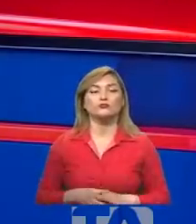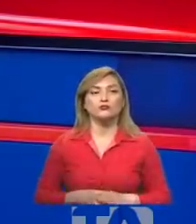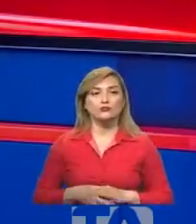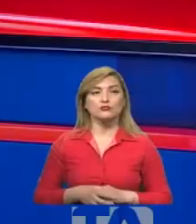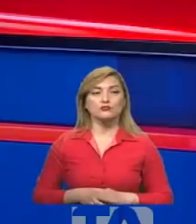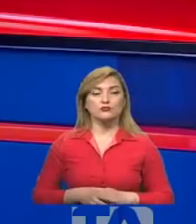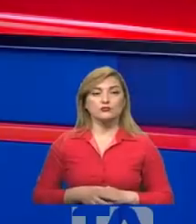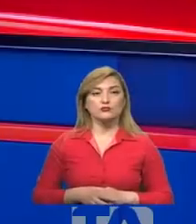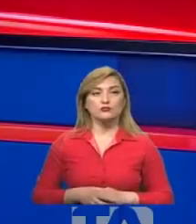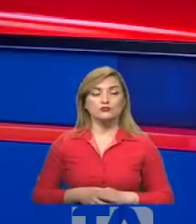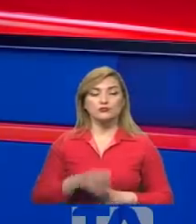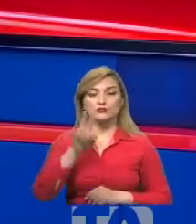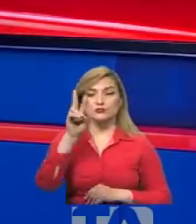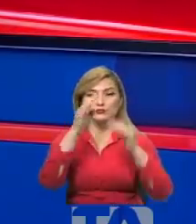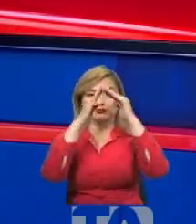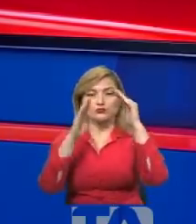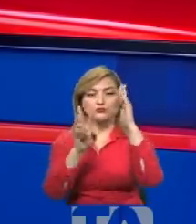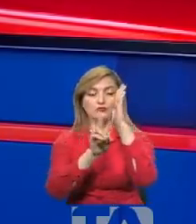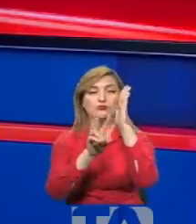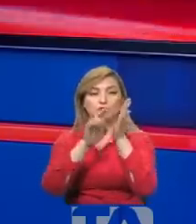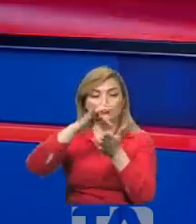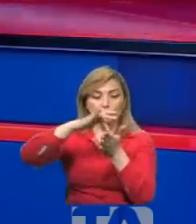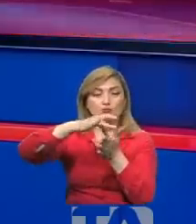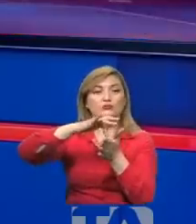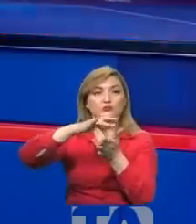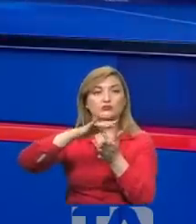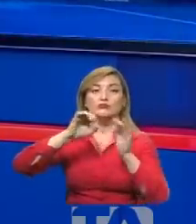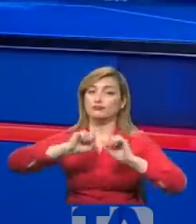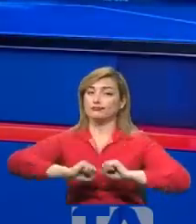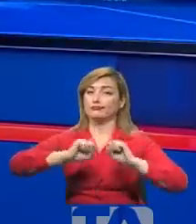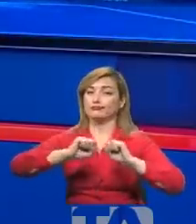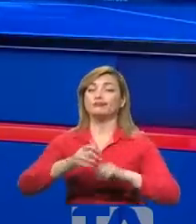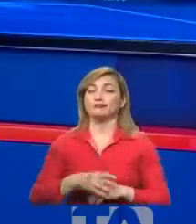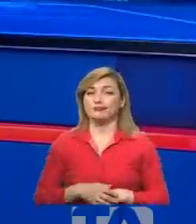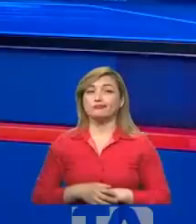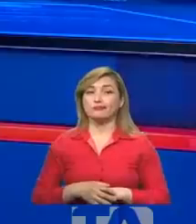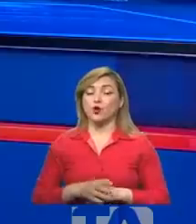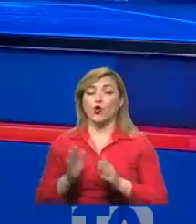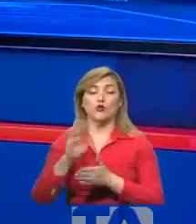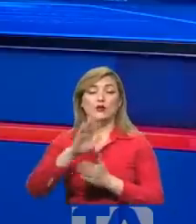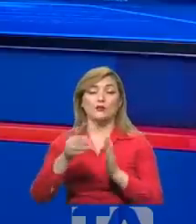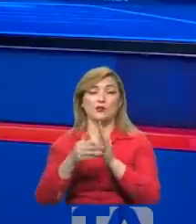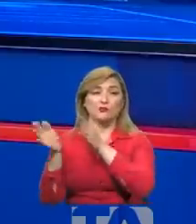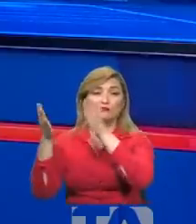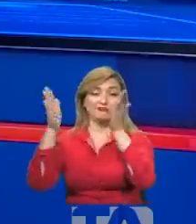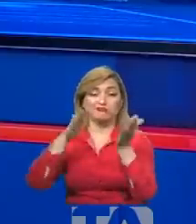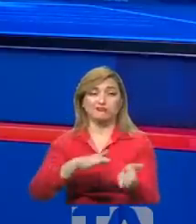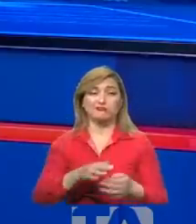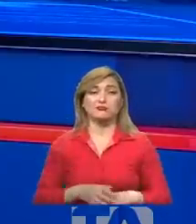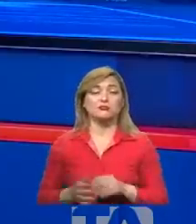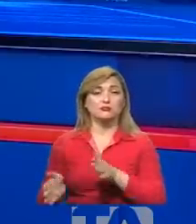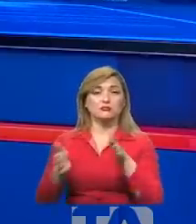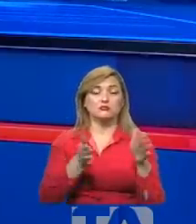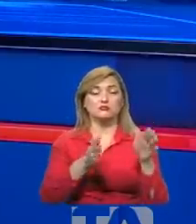Ya veíamos que 2 viviendas están en riesgo inminente y puede ocurrir en cualquier momento un nuevo colapso. Vamos a continuar con